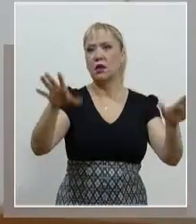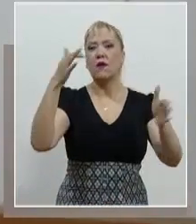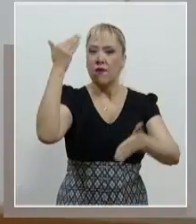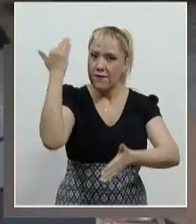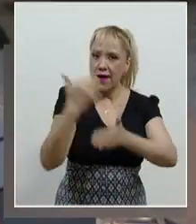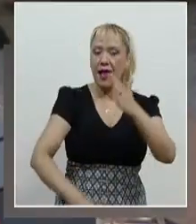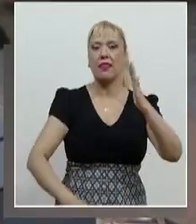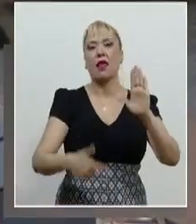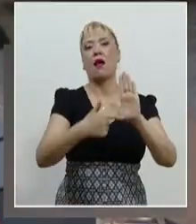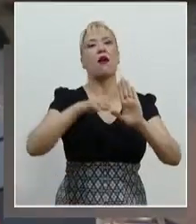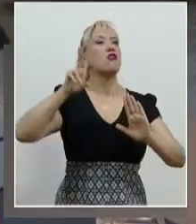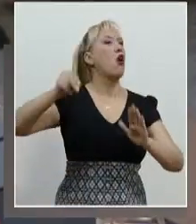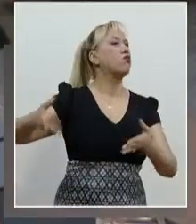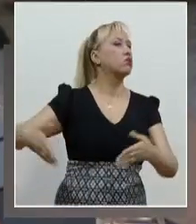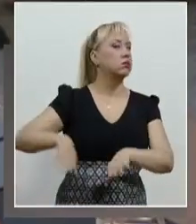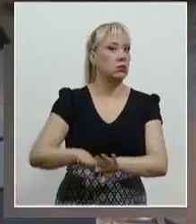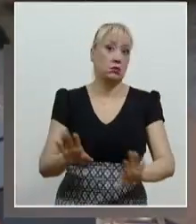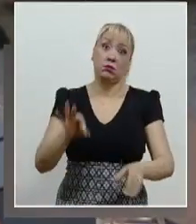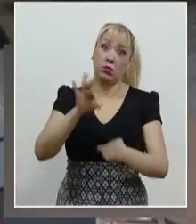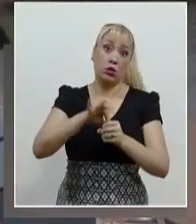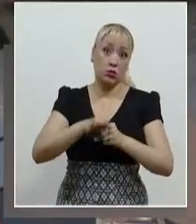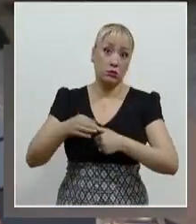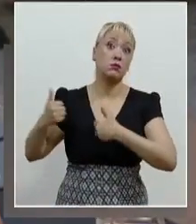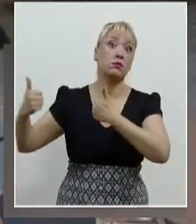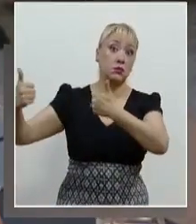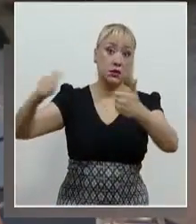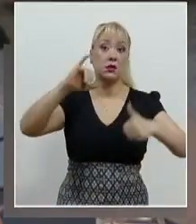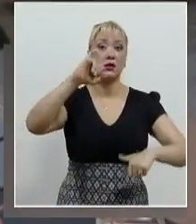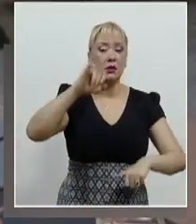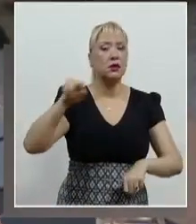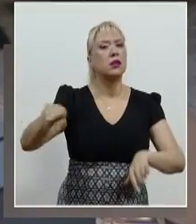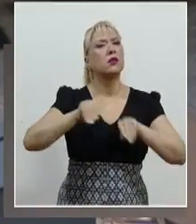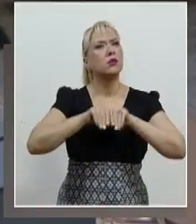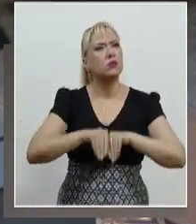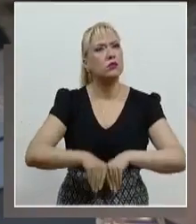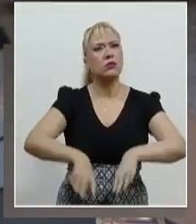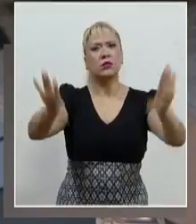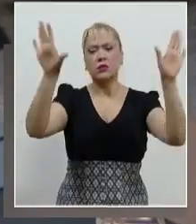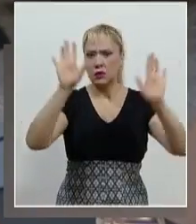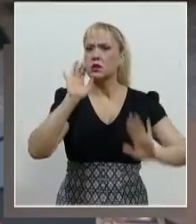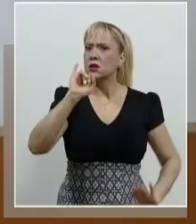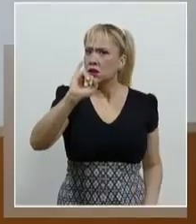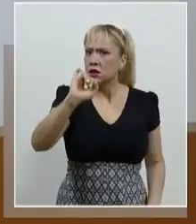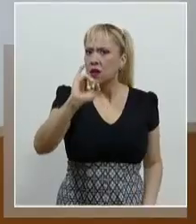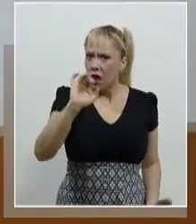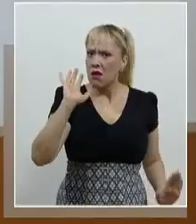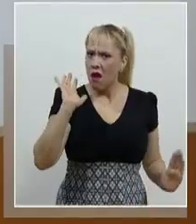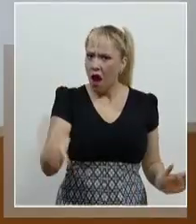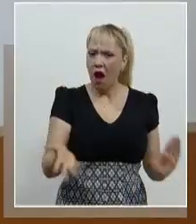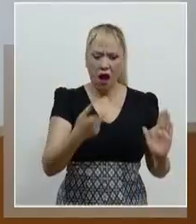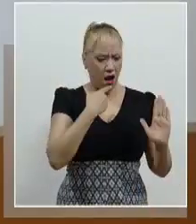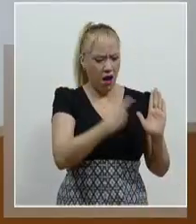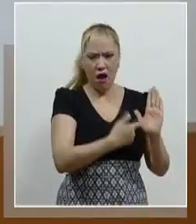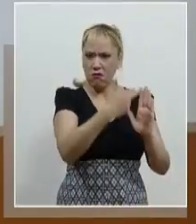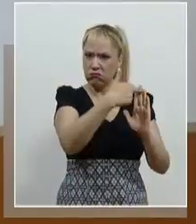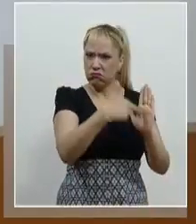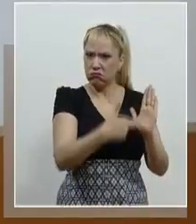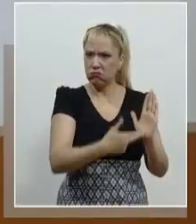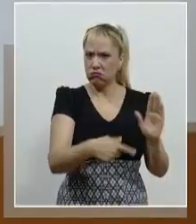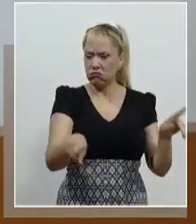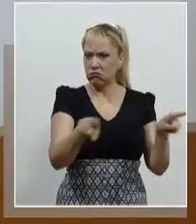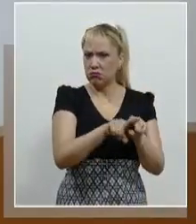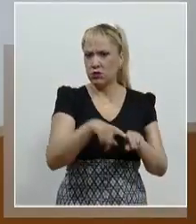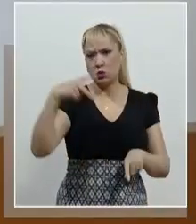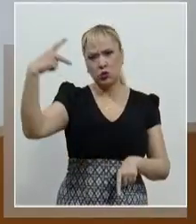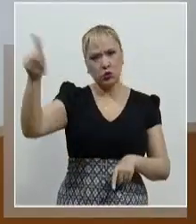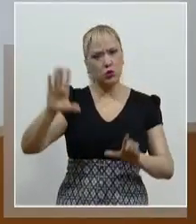Por mayoría de votos, la Sala resolvió que la difusión de la elección sí se realizó según los parámetros delimitados por la